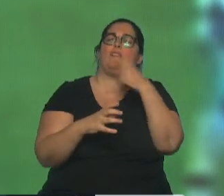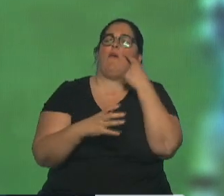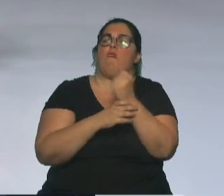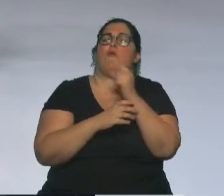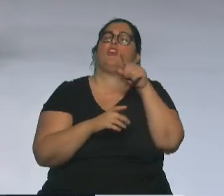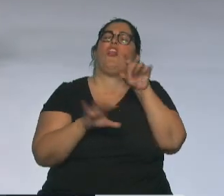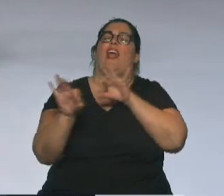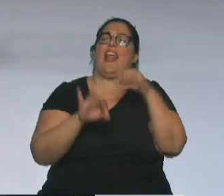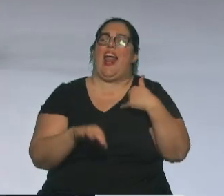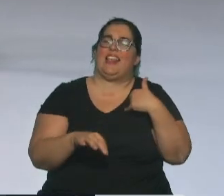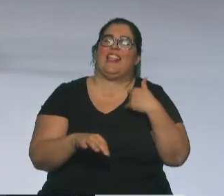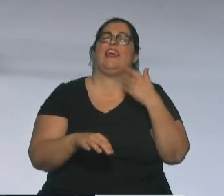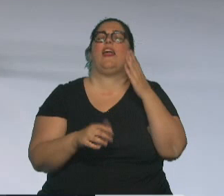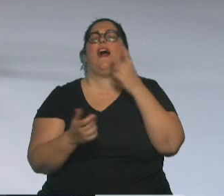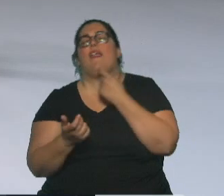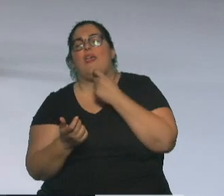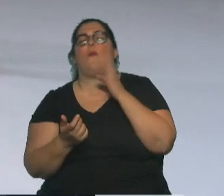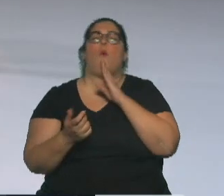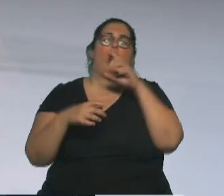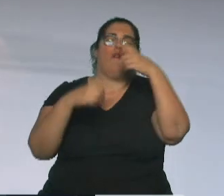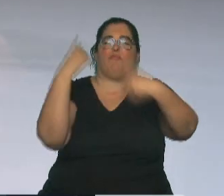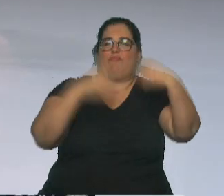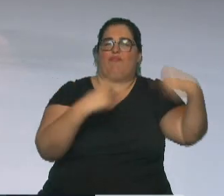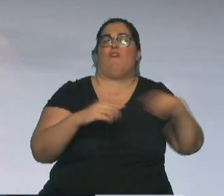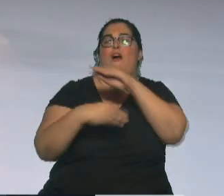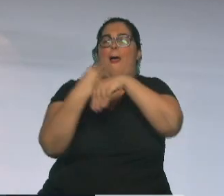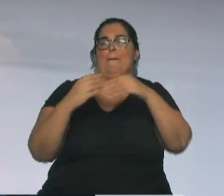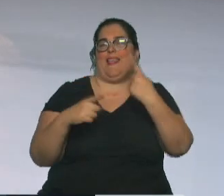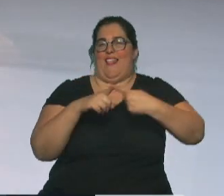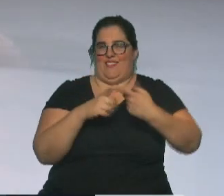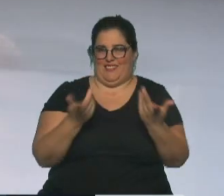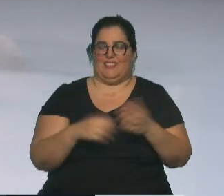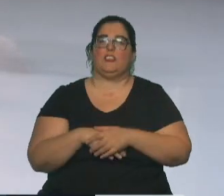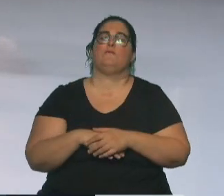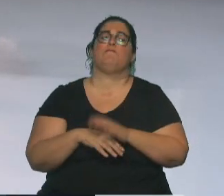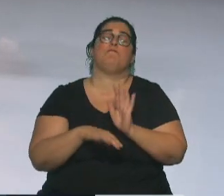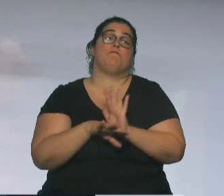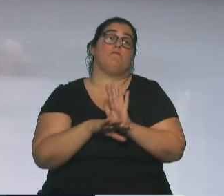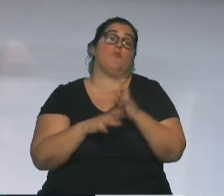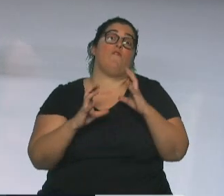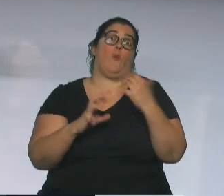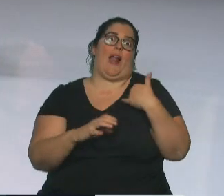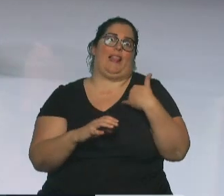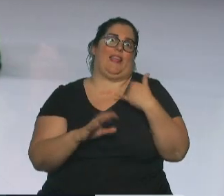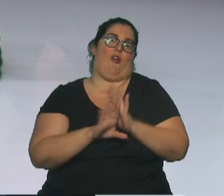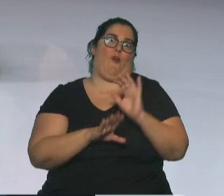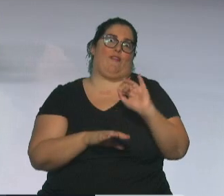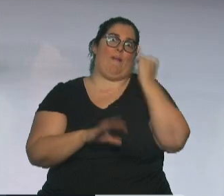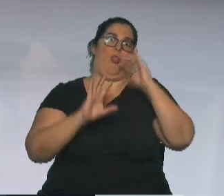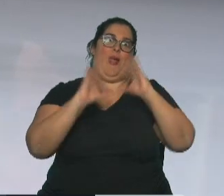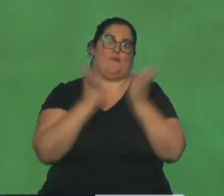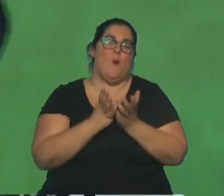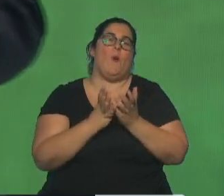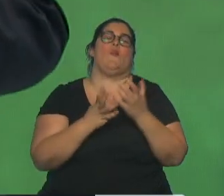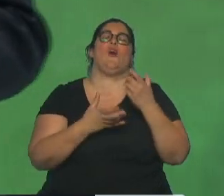otros de River, de Boca, vamos a repasar algunos de ellos que tienen que ver con este gran presente del fútbol argentino, campeón del mundo, campeón de